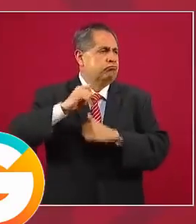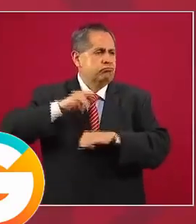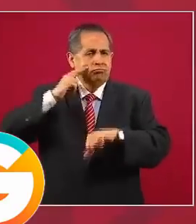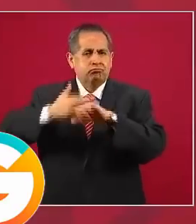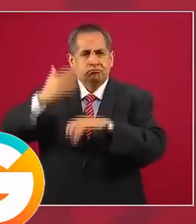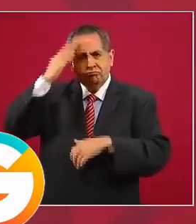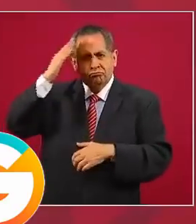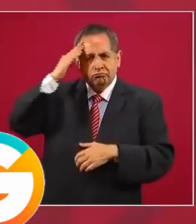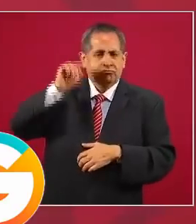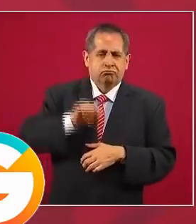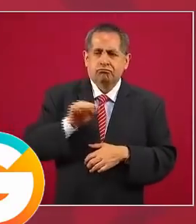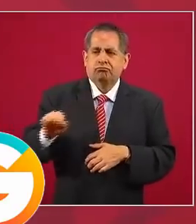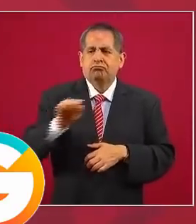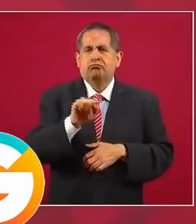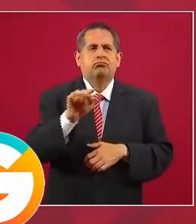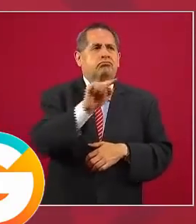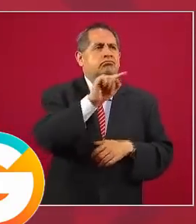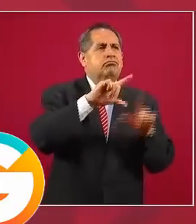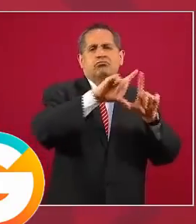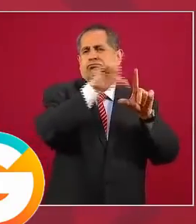territoriales en todas